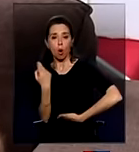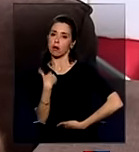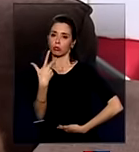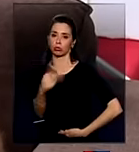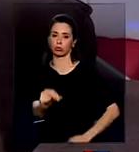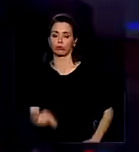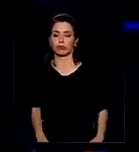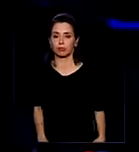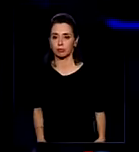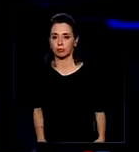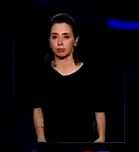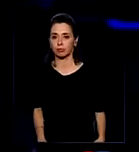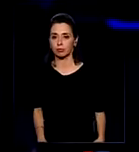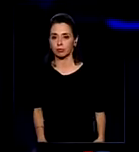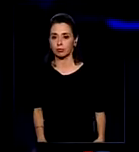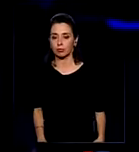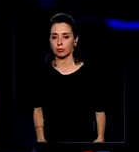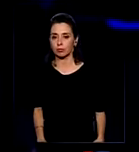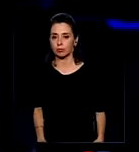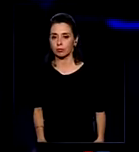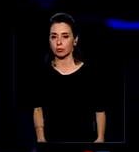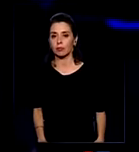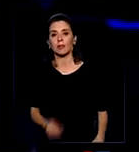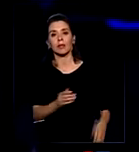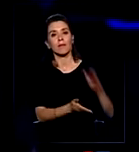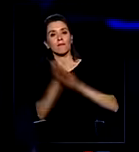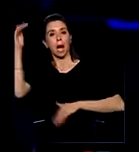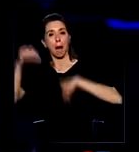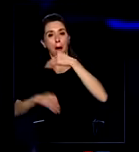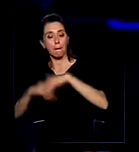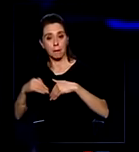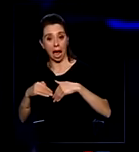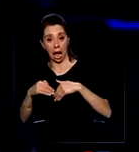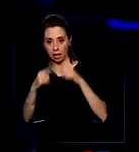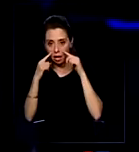Ahora quienes vayan a la playa van a tener que poner mucha atención.